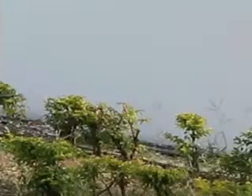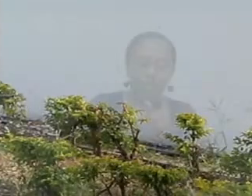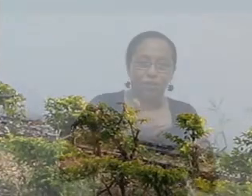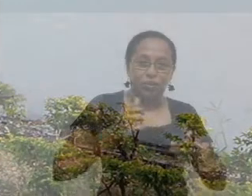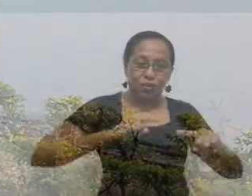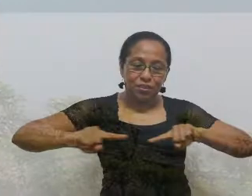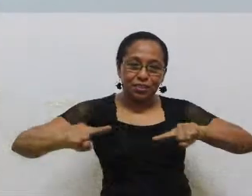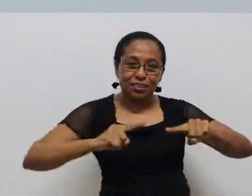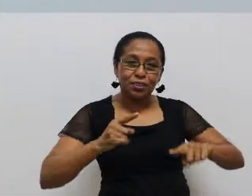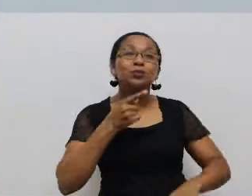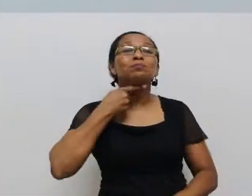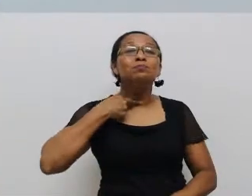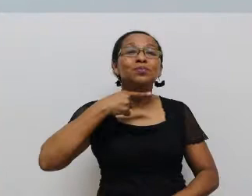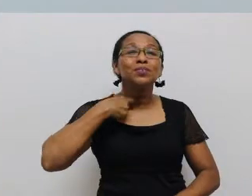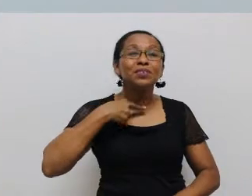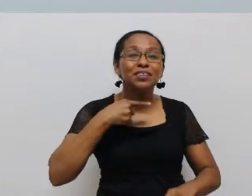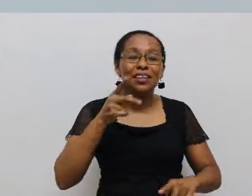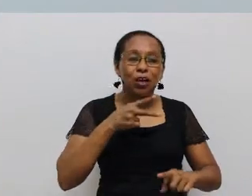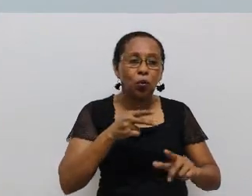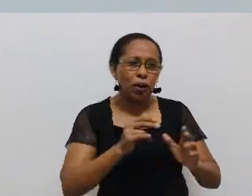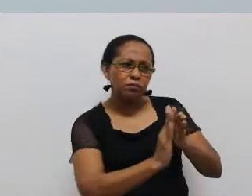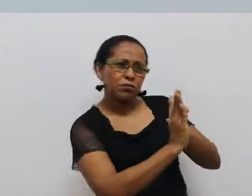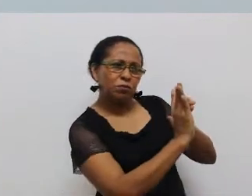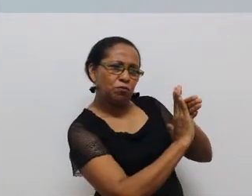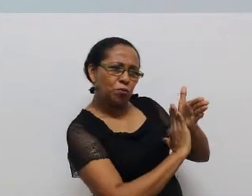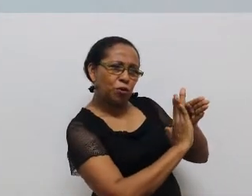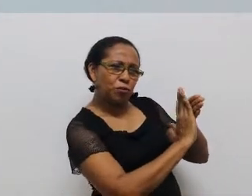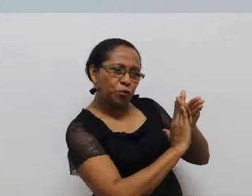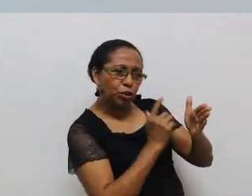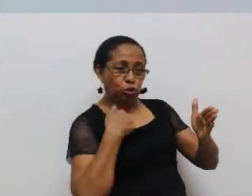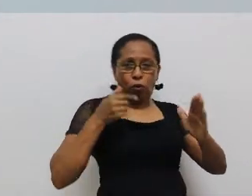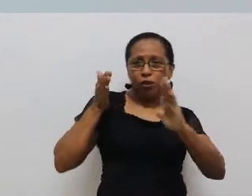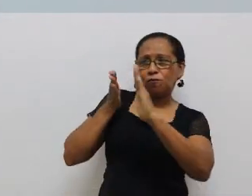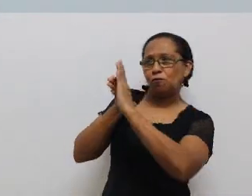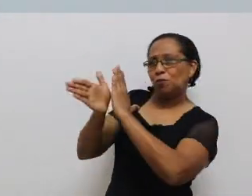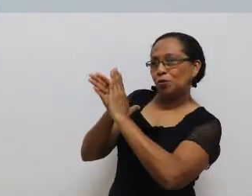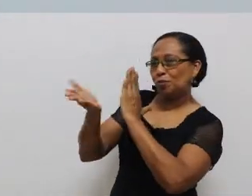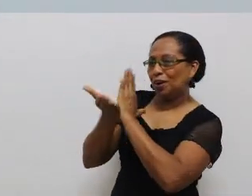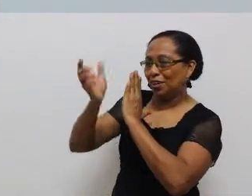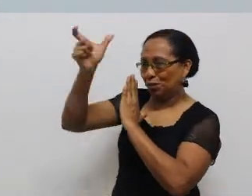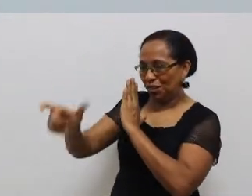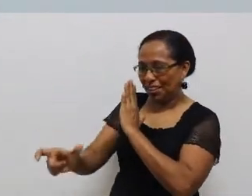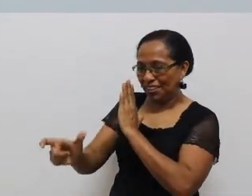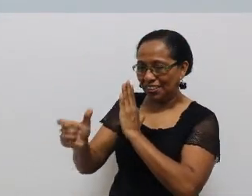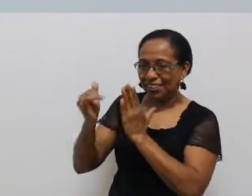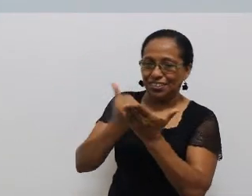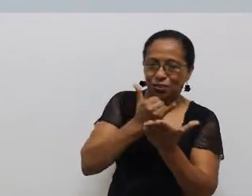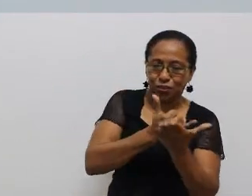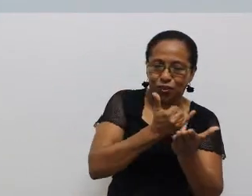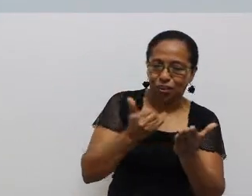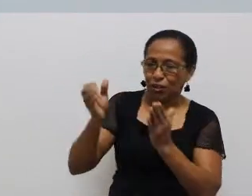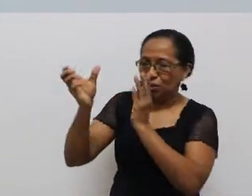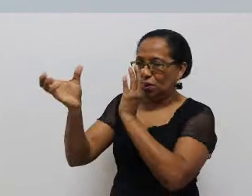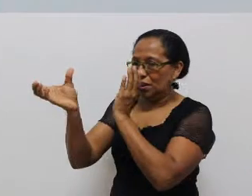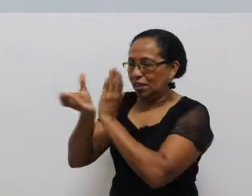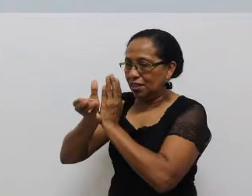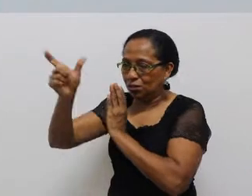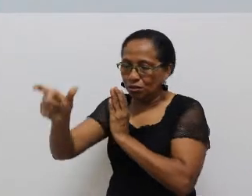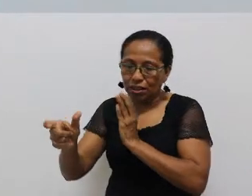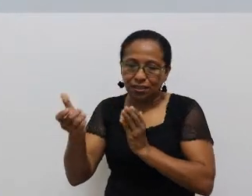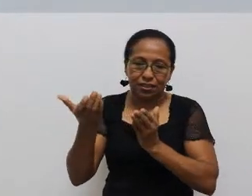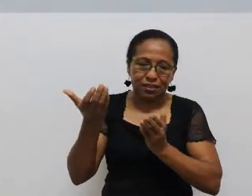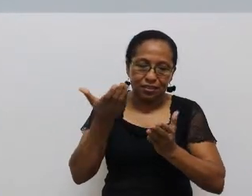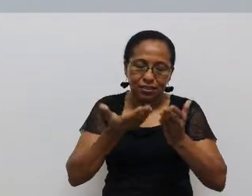su representante al Consejo Directivo, me gustaría ser un puente de comunicación entre los estudiantes y el Consejo Directivo.